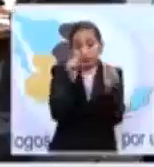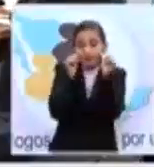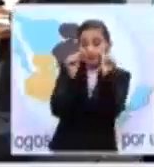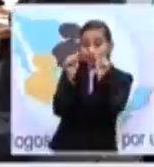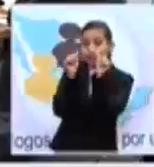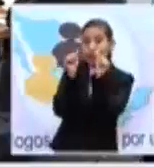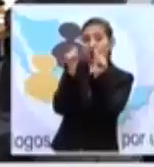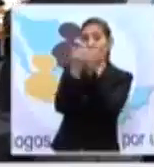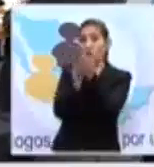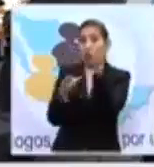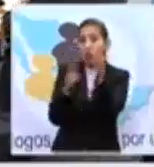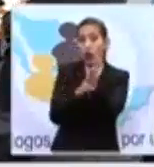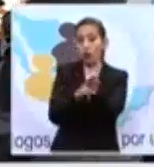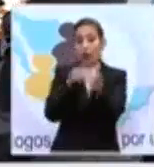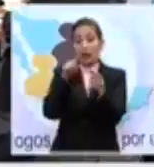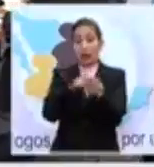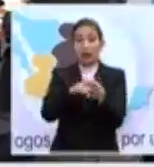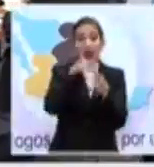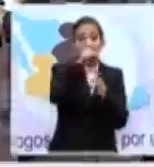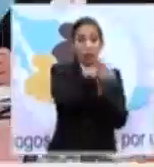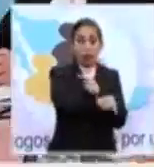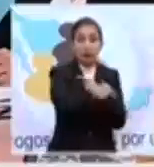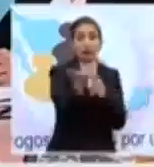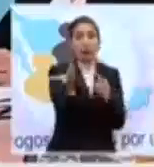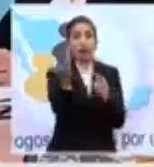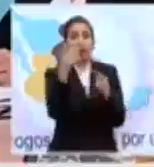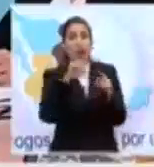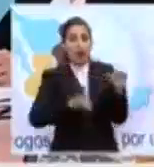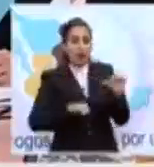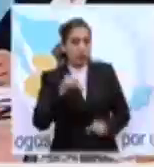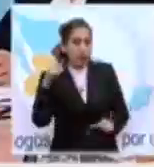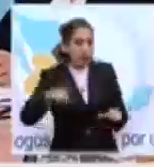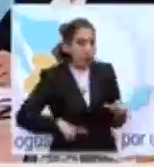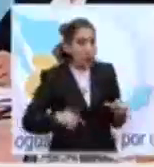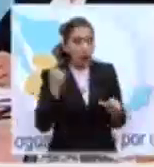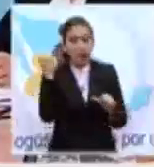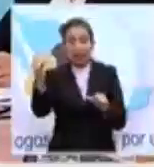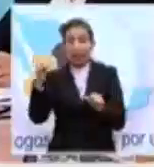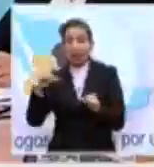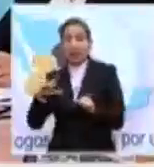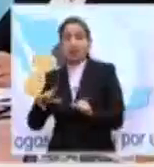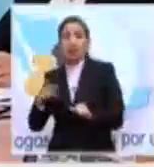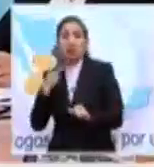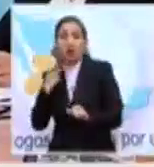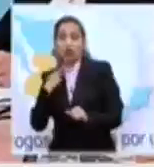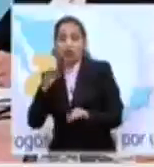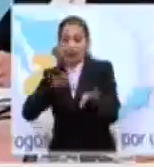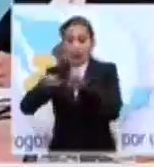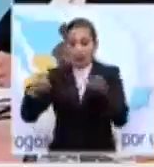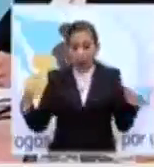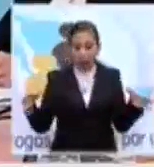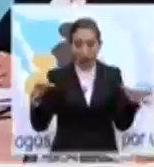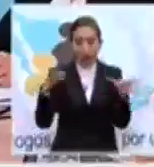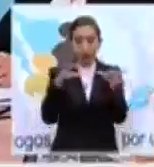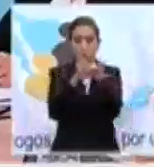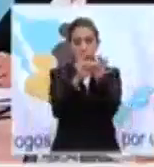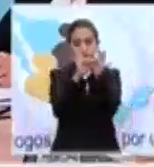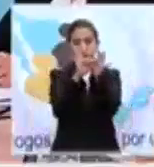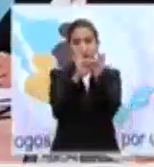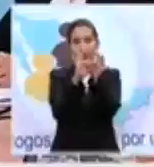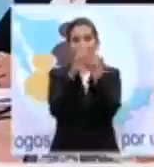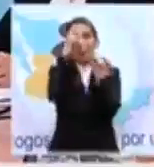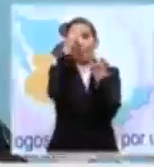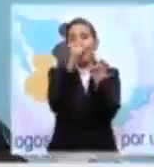digamos, de la doble vía, en donde las políticas sociales, combinadas con las políticas productivas, trabajen de manera coordinada